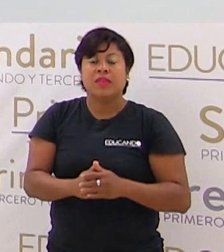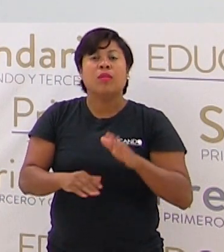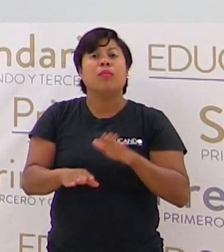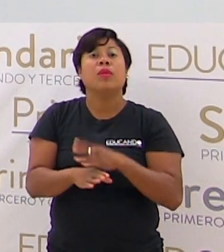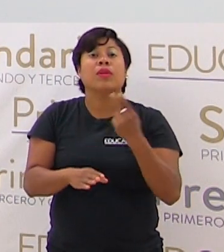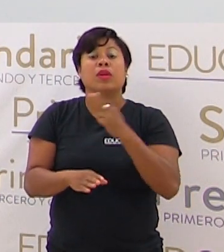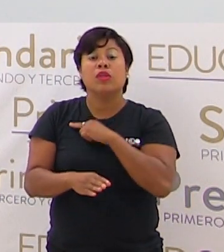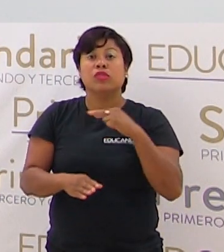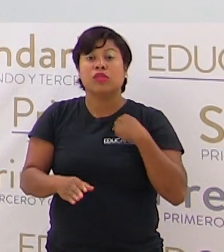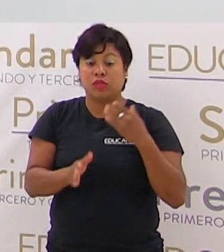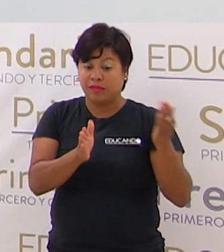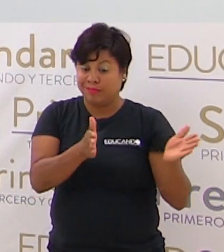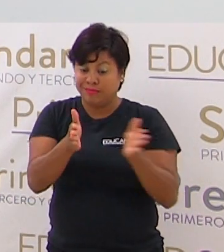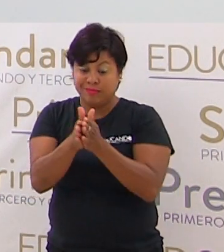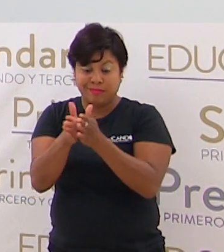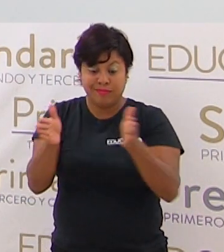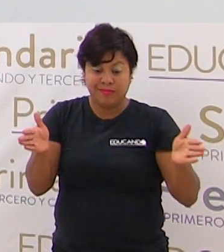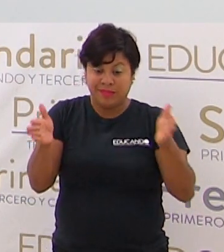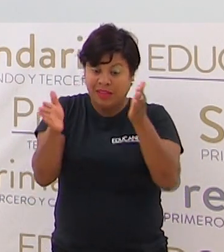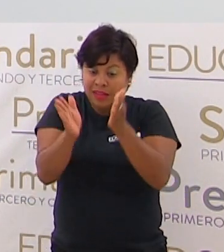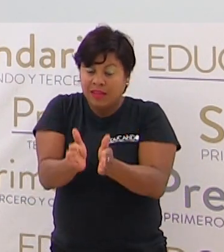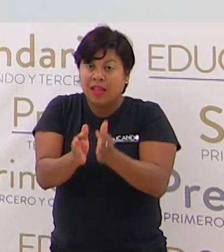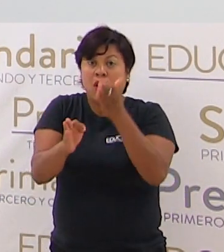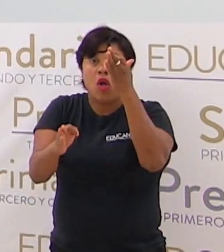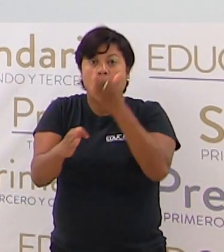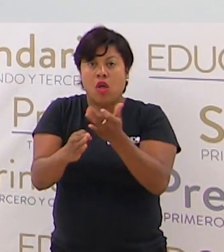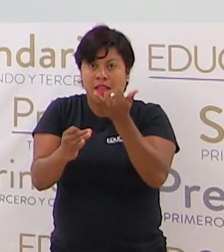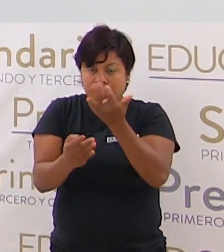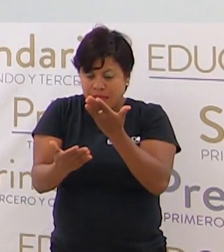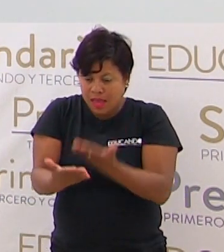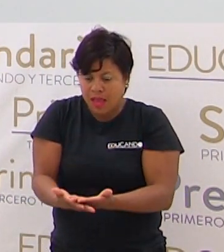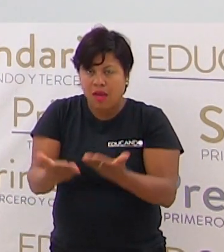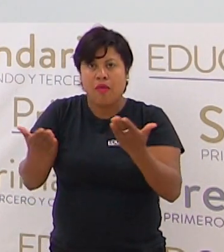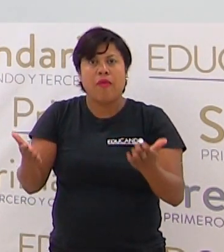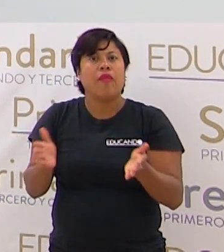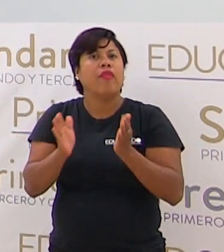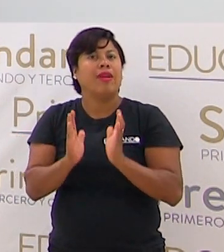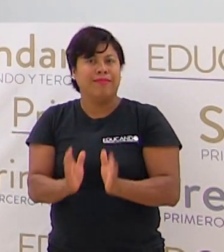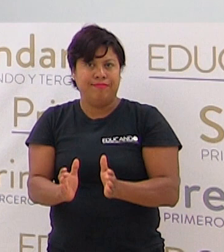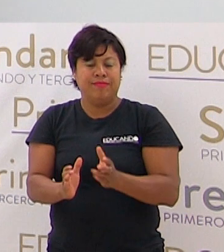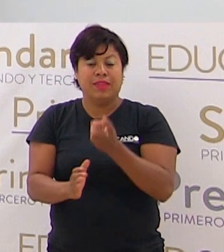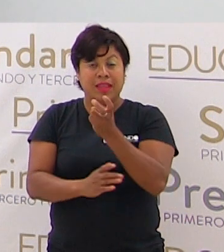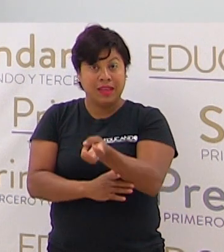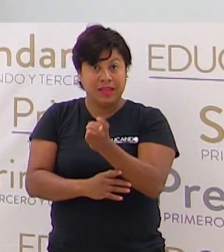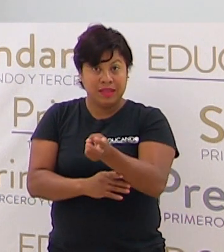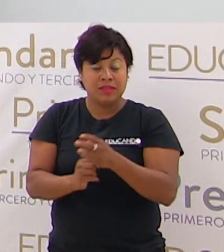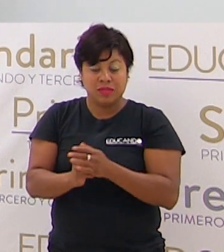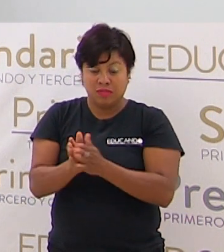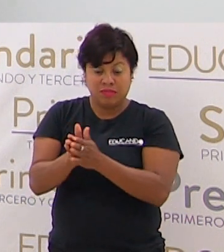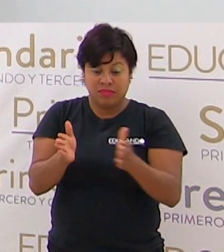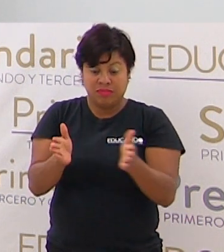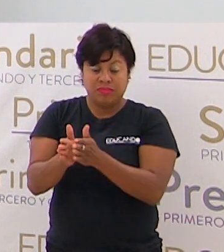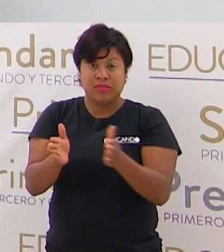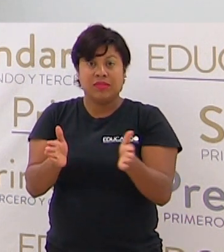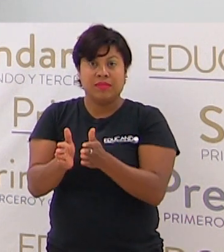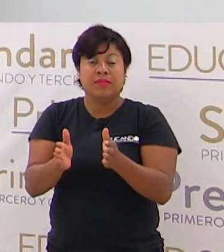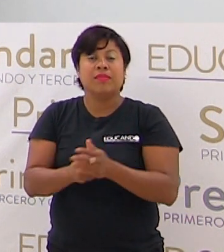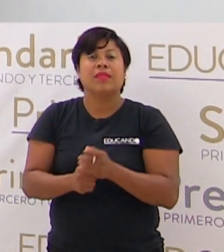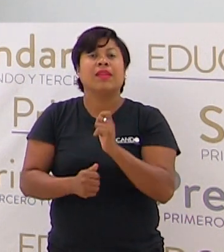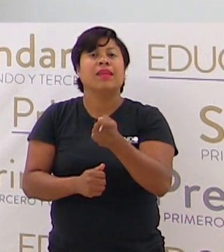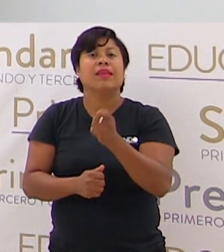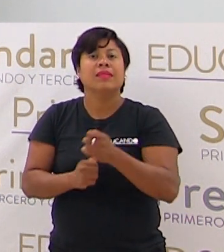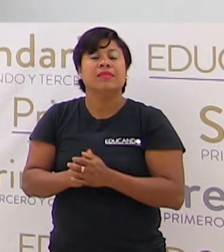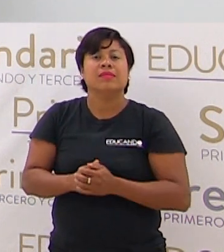Porque nos estamos situando en el hoy y en el ahora. Y esto de acá, o este espacio,